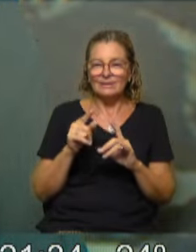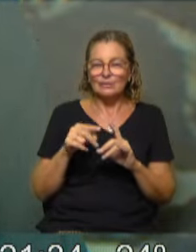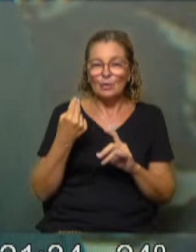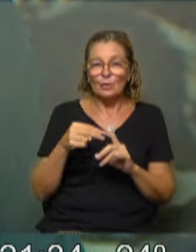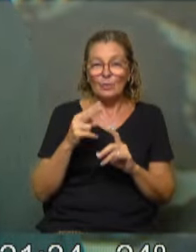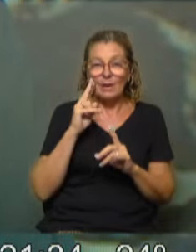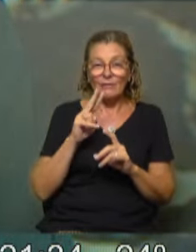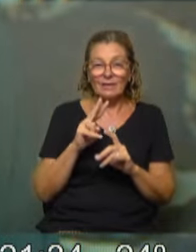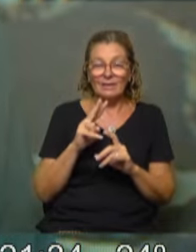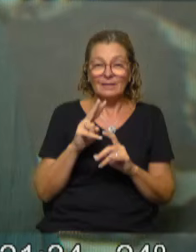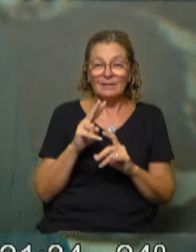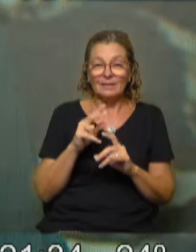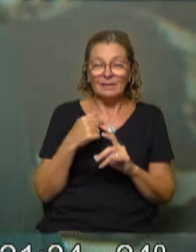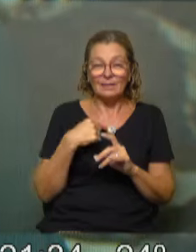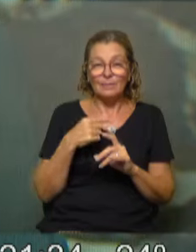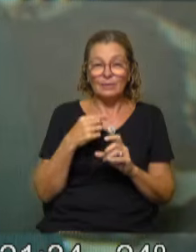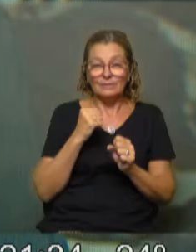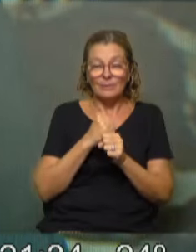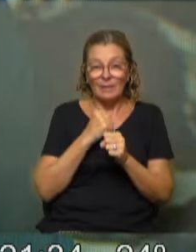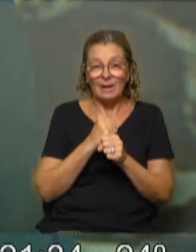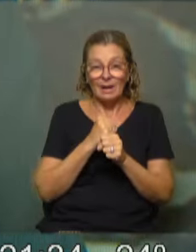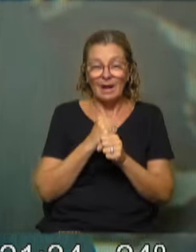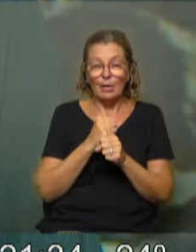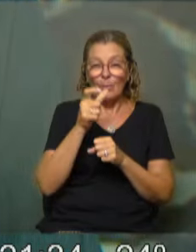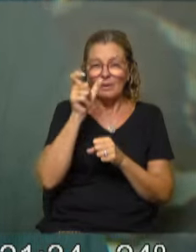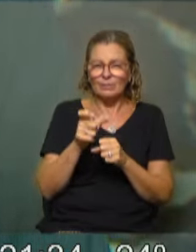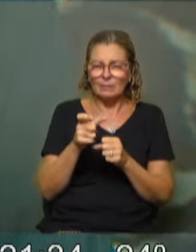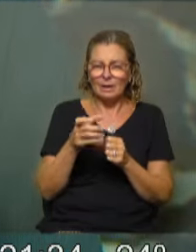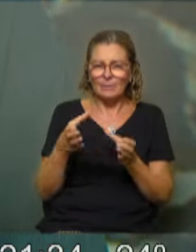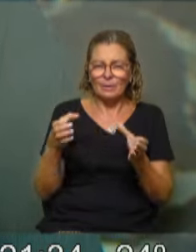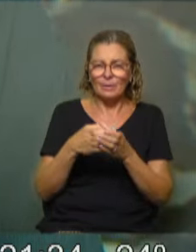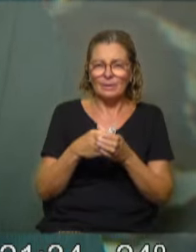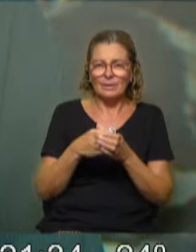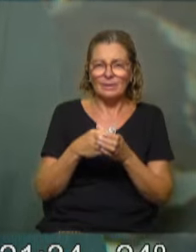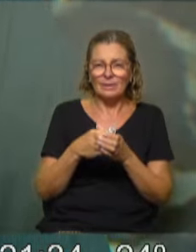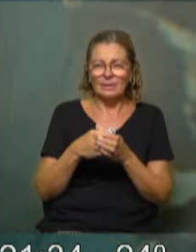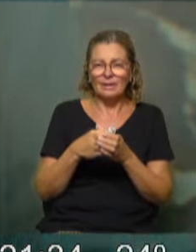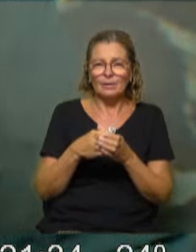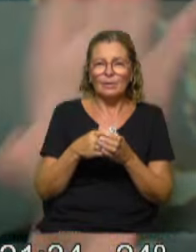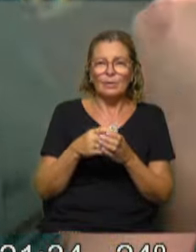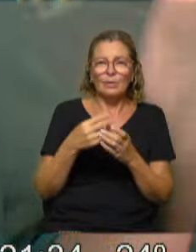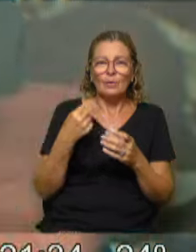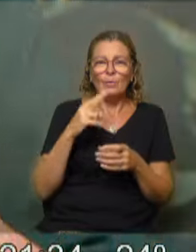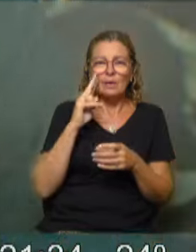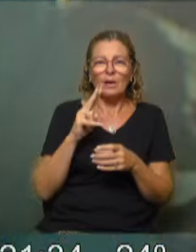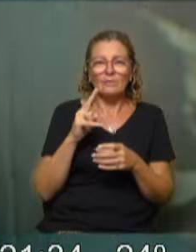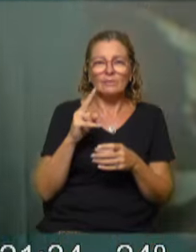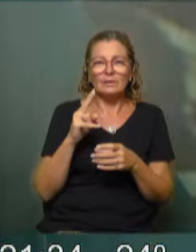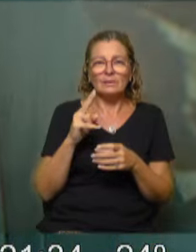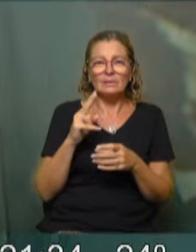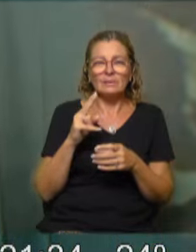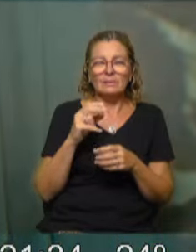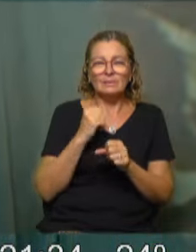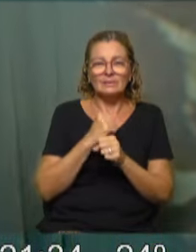una... He trabajado con gente muy comprometida, pero nunca vi gente tan entregada. Bueno, se destruye todo lo que estuvimos